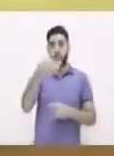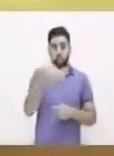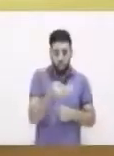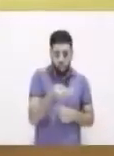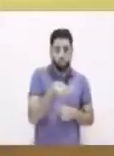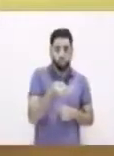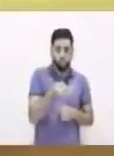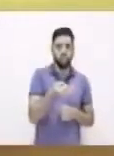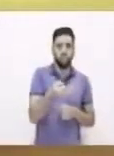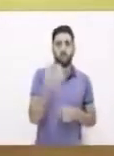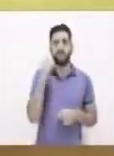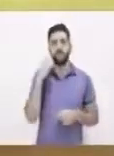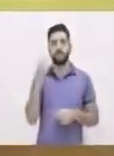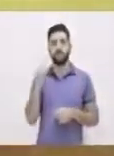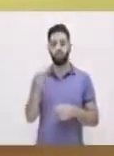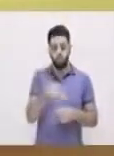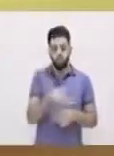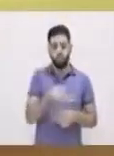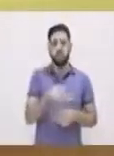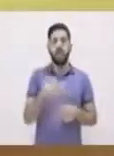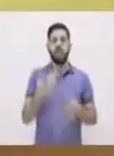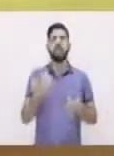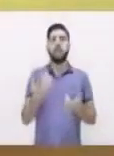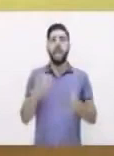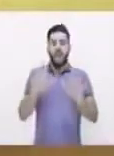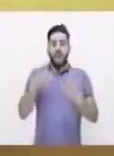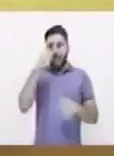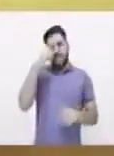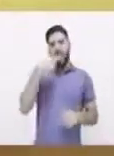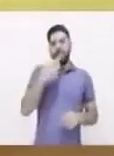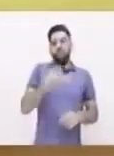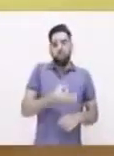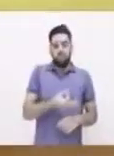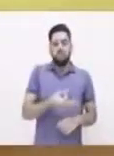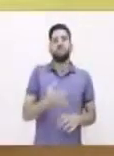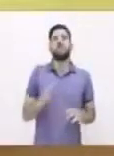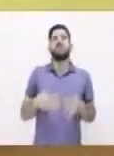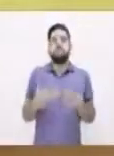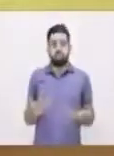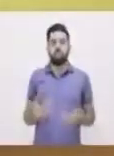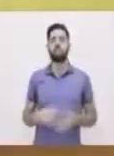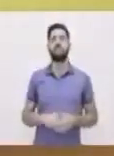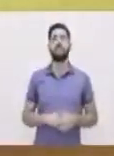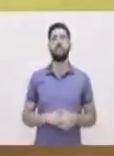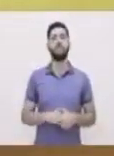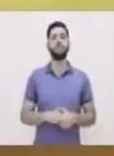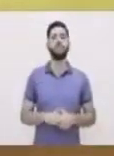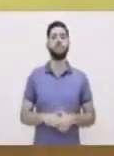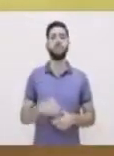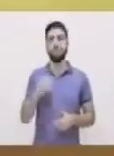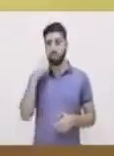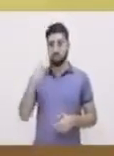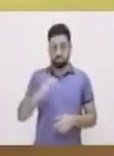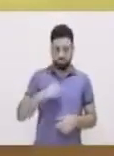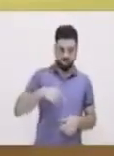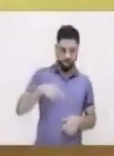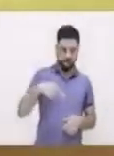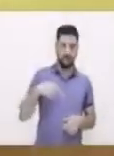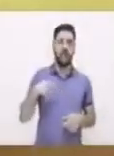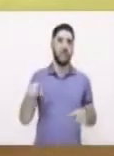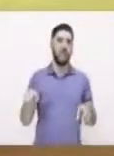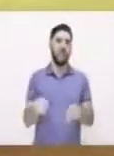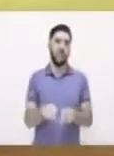más pequeña? Entonces, vamos a utilizar entonces una moneda de 10 centavos. Nota lo que sucede. Tratamos de